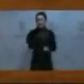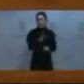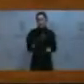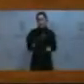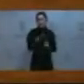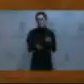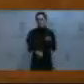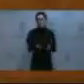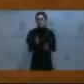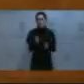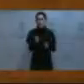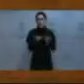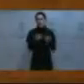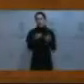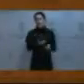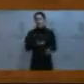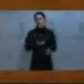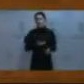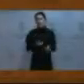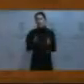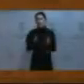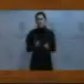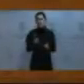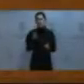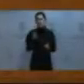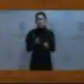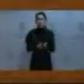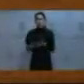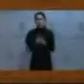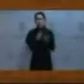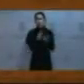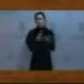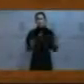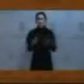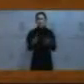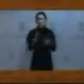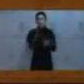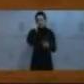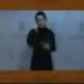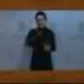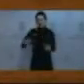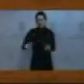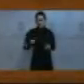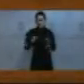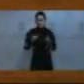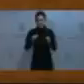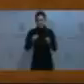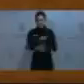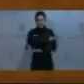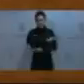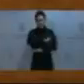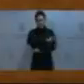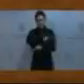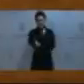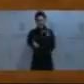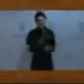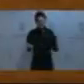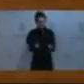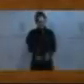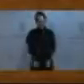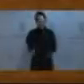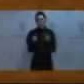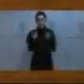78 municipios asturianos nacen menos de 16 niños al año. El resultado es que hemos perdido